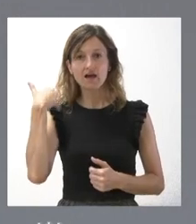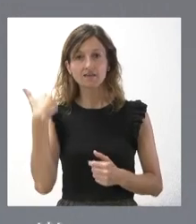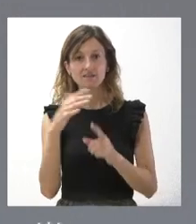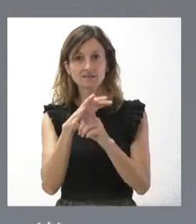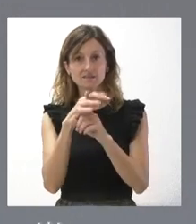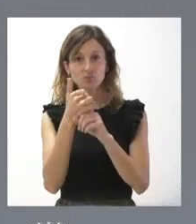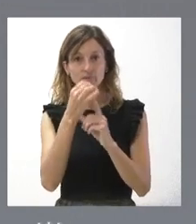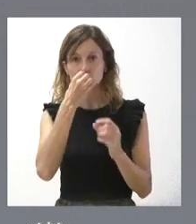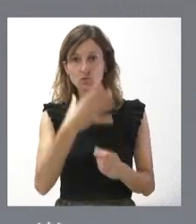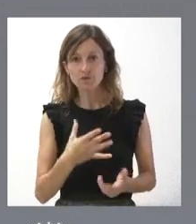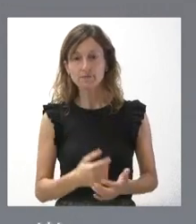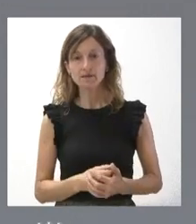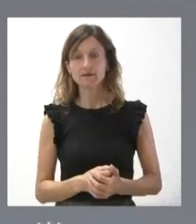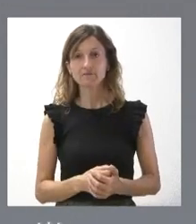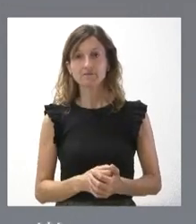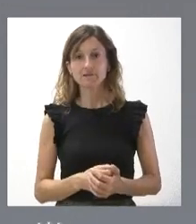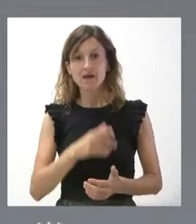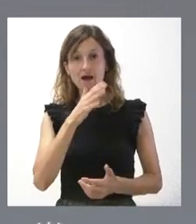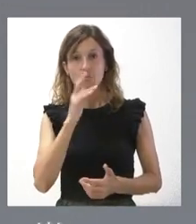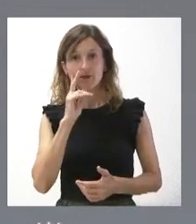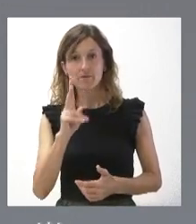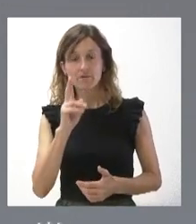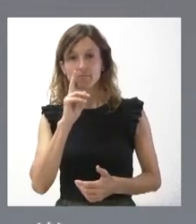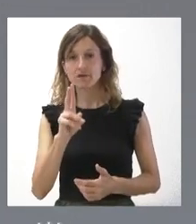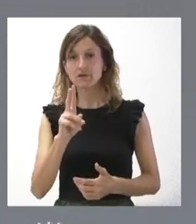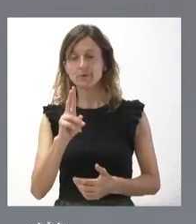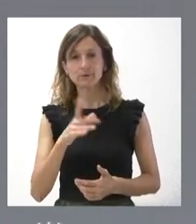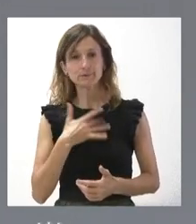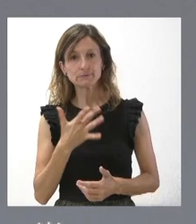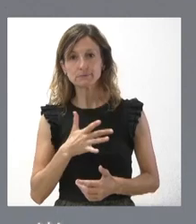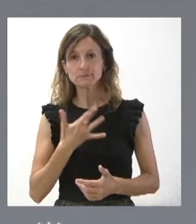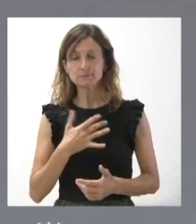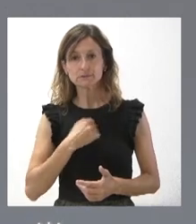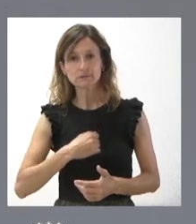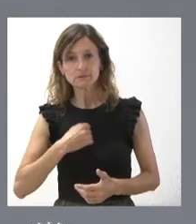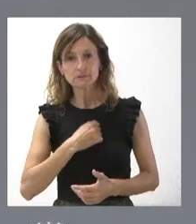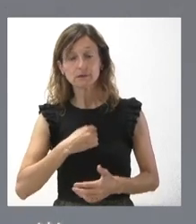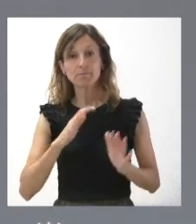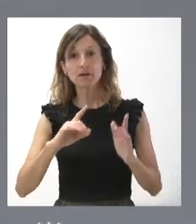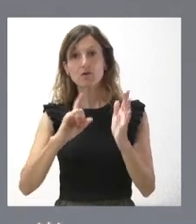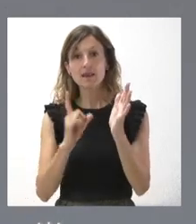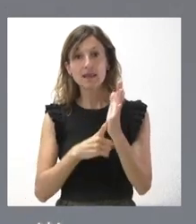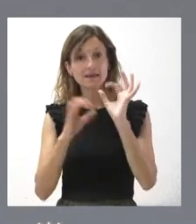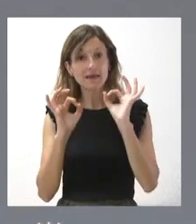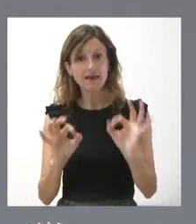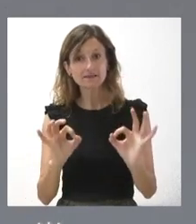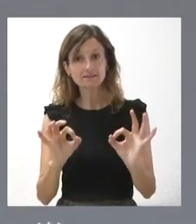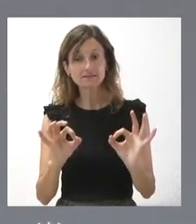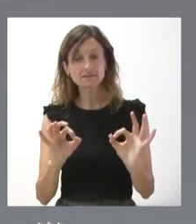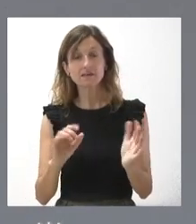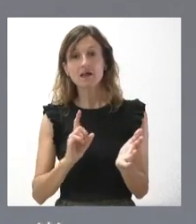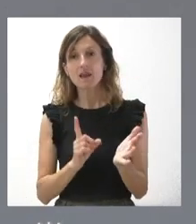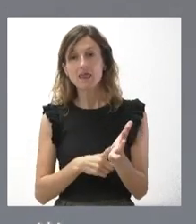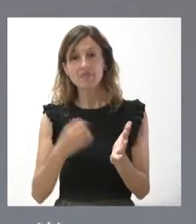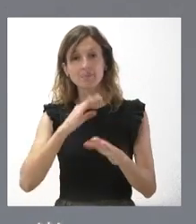situación estupenda y ahora me produce verdadera desazón. Pero las leyes son las leyes y las leyes las